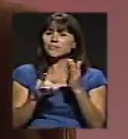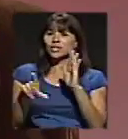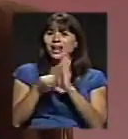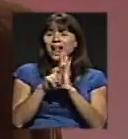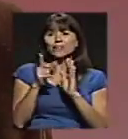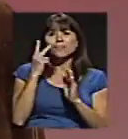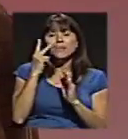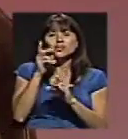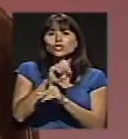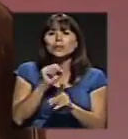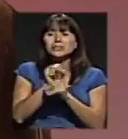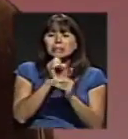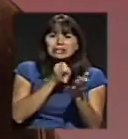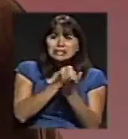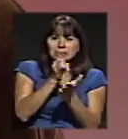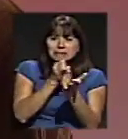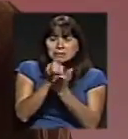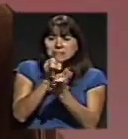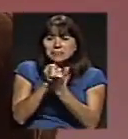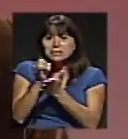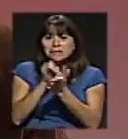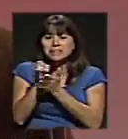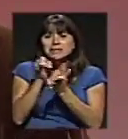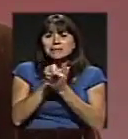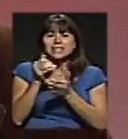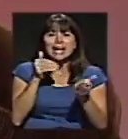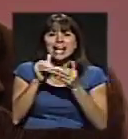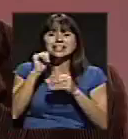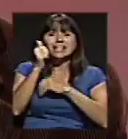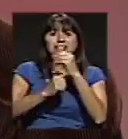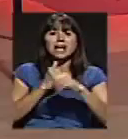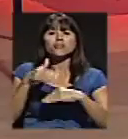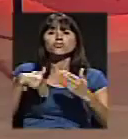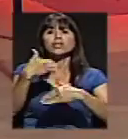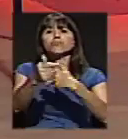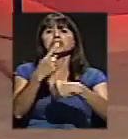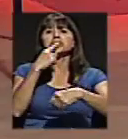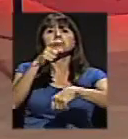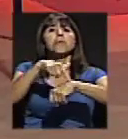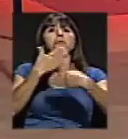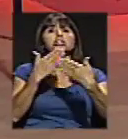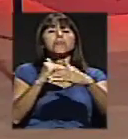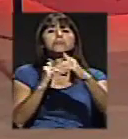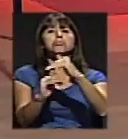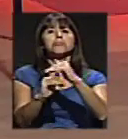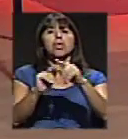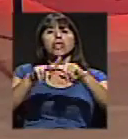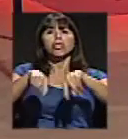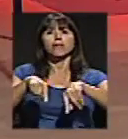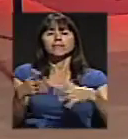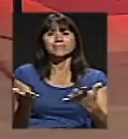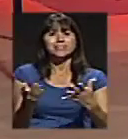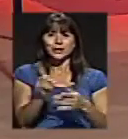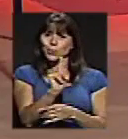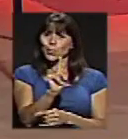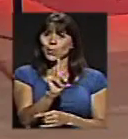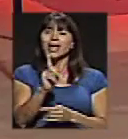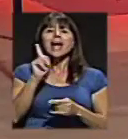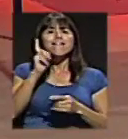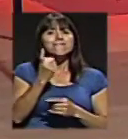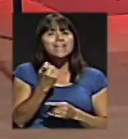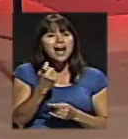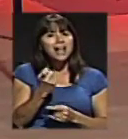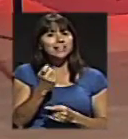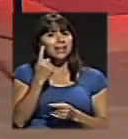que han costado investigarlos casi una década. Hace falta que revisar los